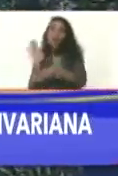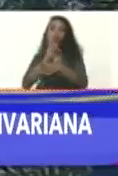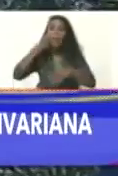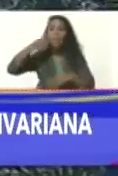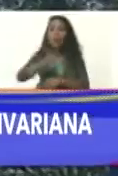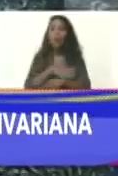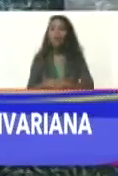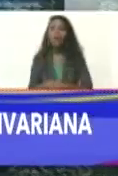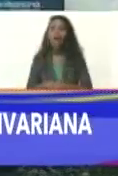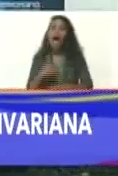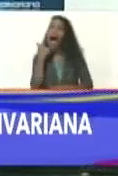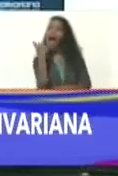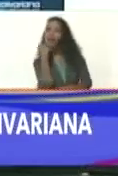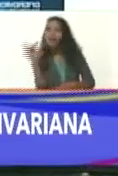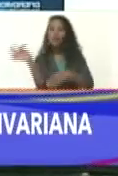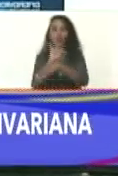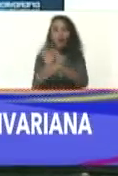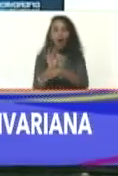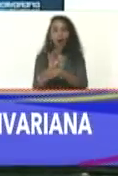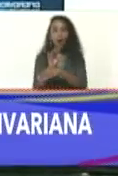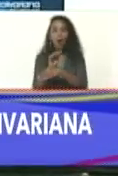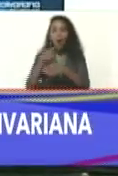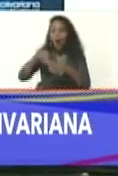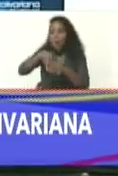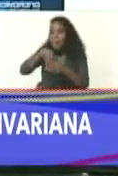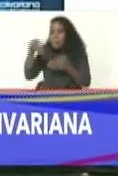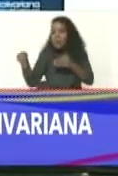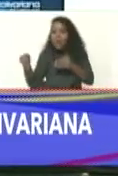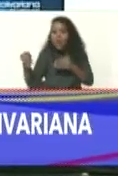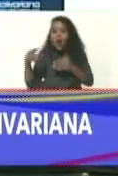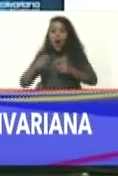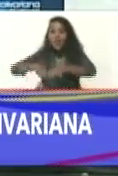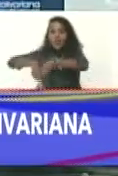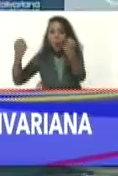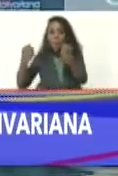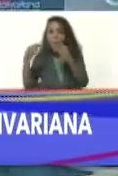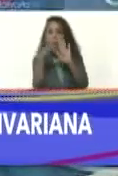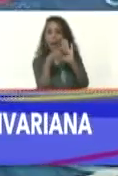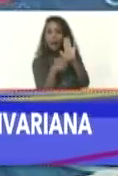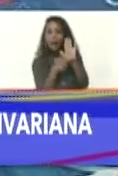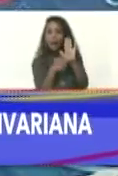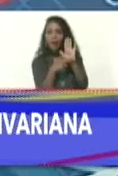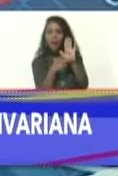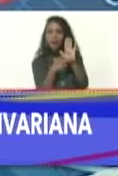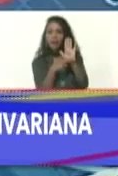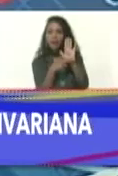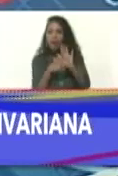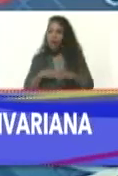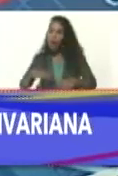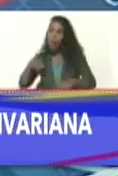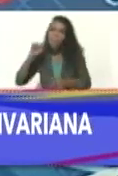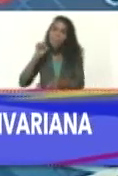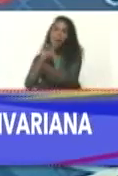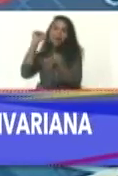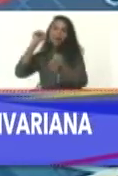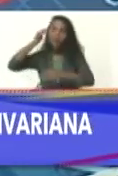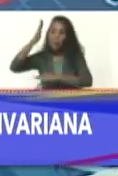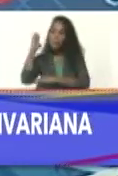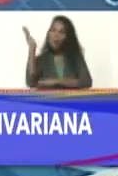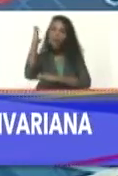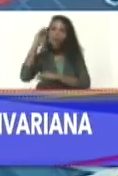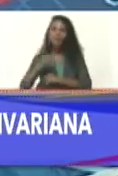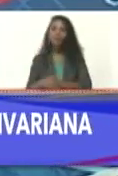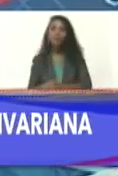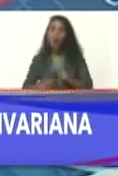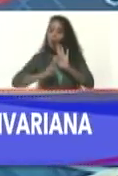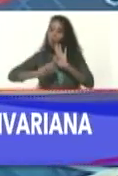Si algún funcionario se sale de esa línea y se come la luz, que lo agarre la ley. ¡Pum! Se